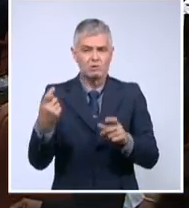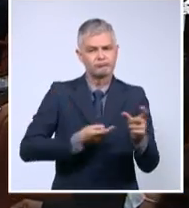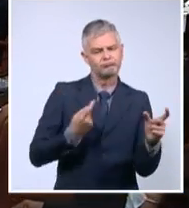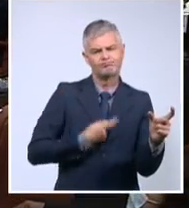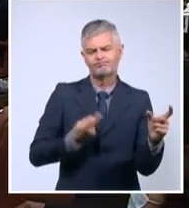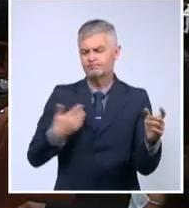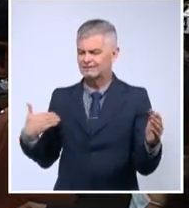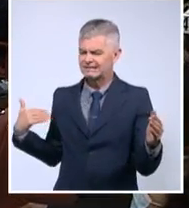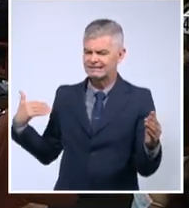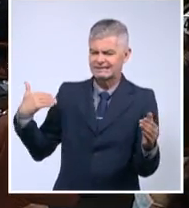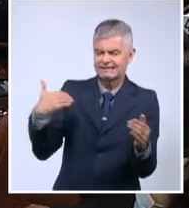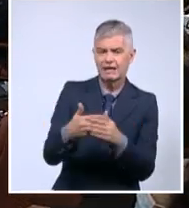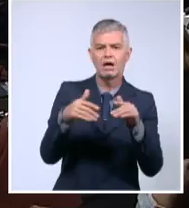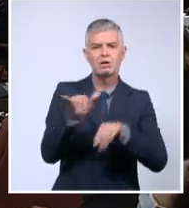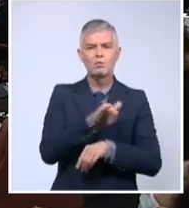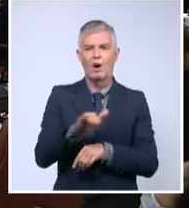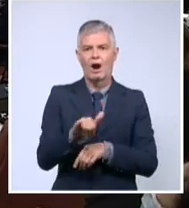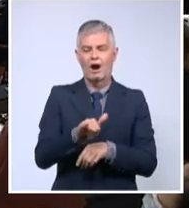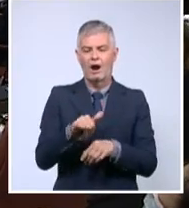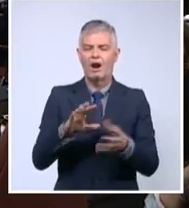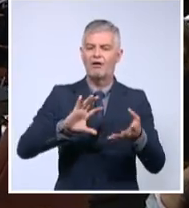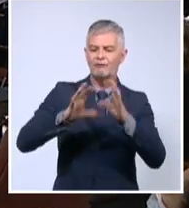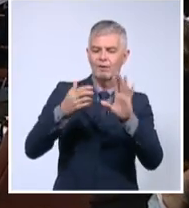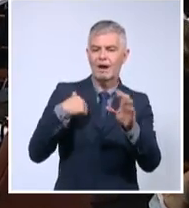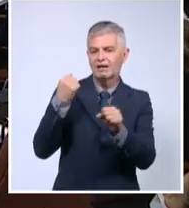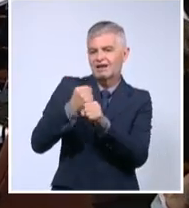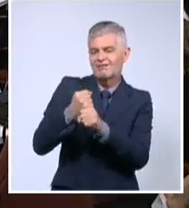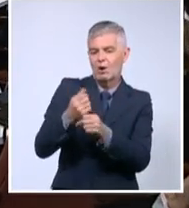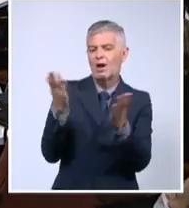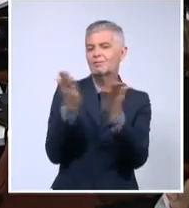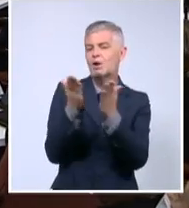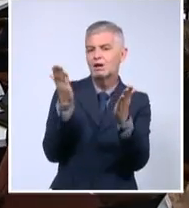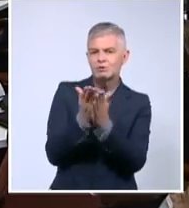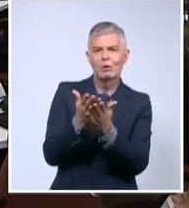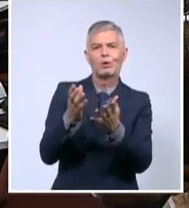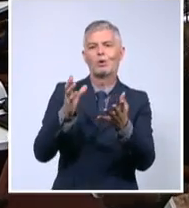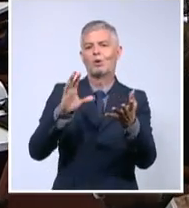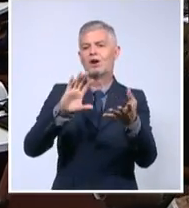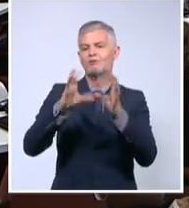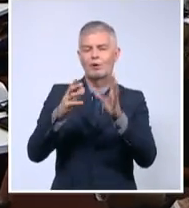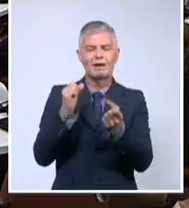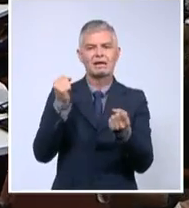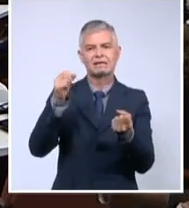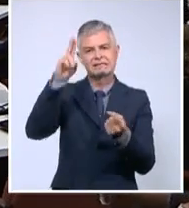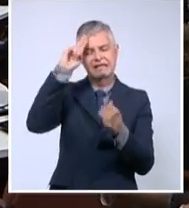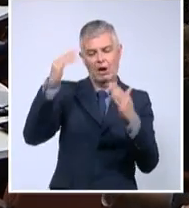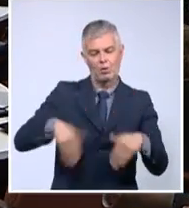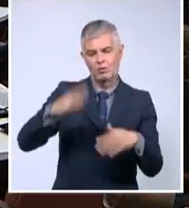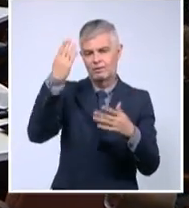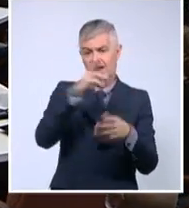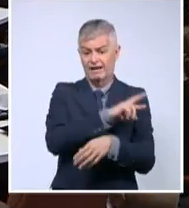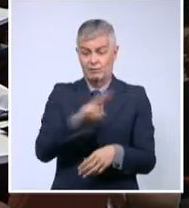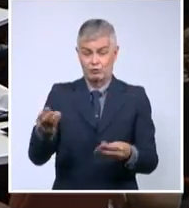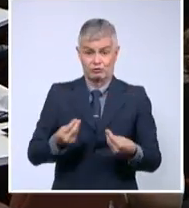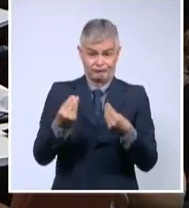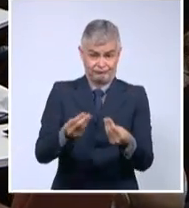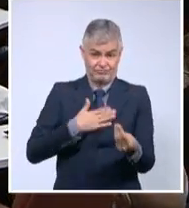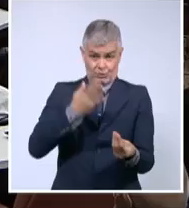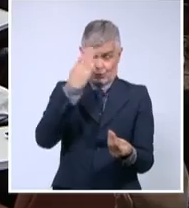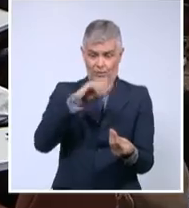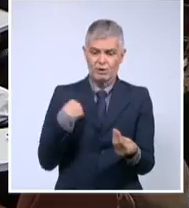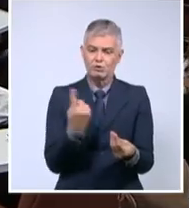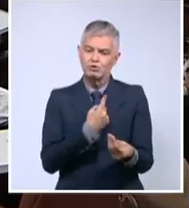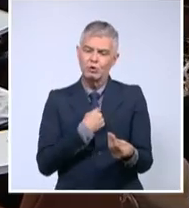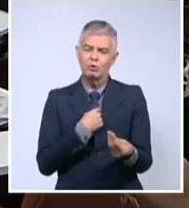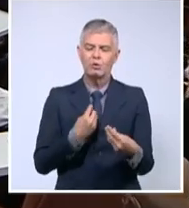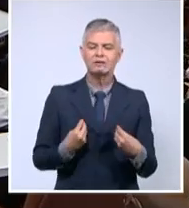resistencia, la obra educacional y el modelo de desarrollo humano que la revolución escogió para sus hijos nos pusieron en el enfrentamiento